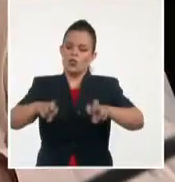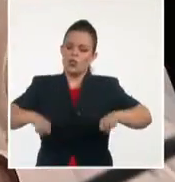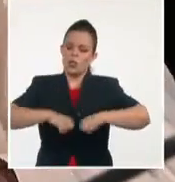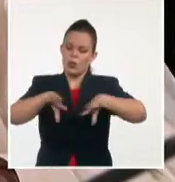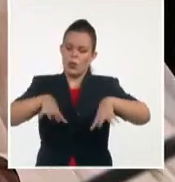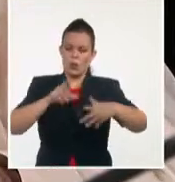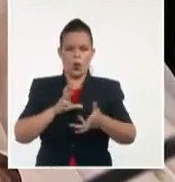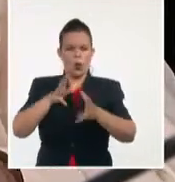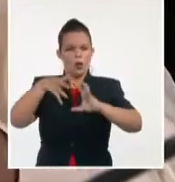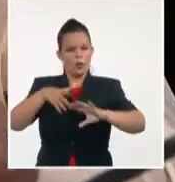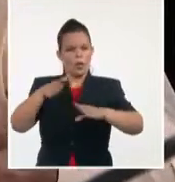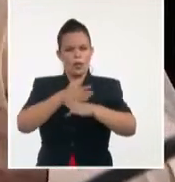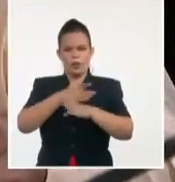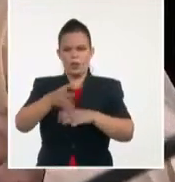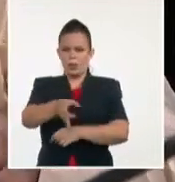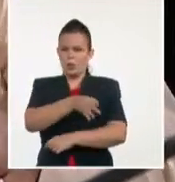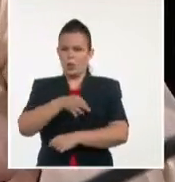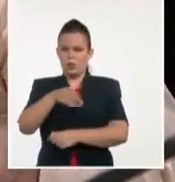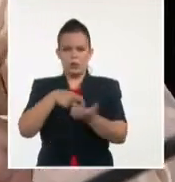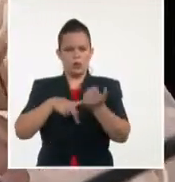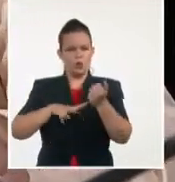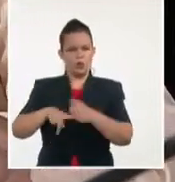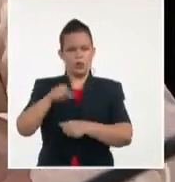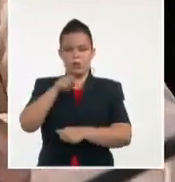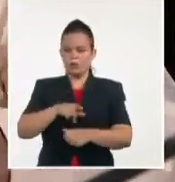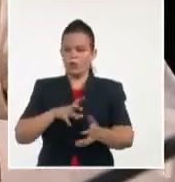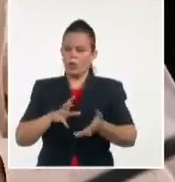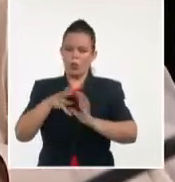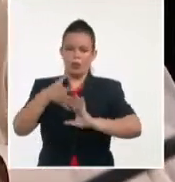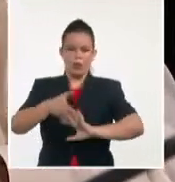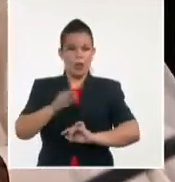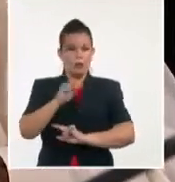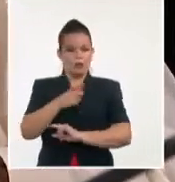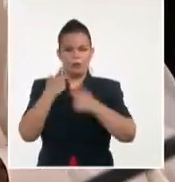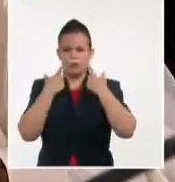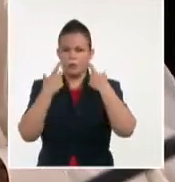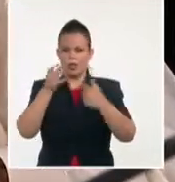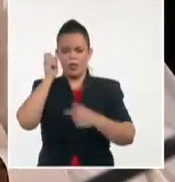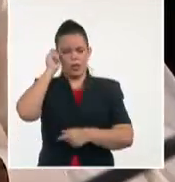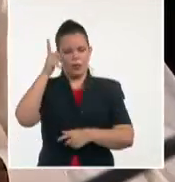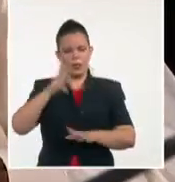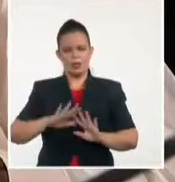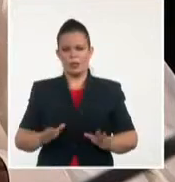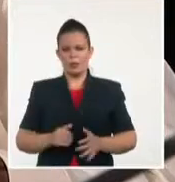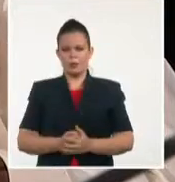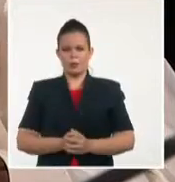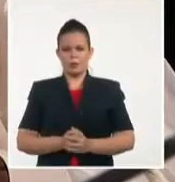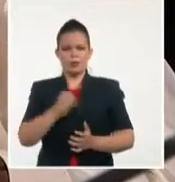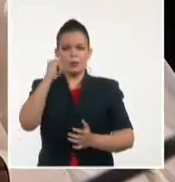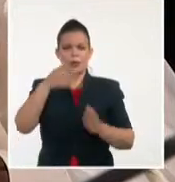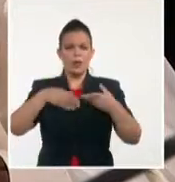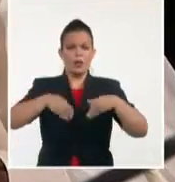de los municipios donde están. Por lo tanto, ha sido también una importante experiencia. El instituto comenzó